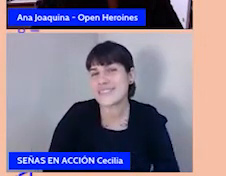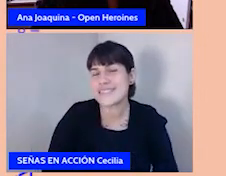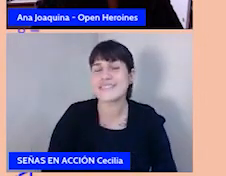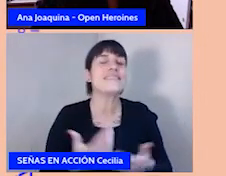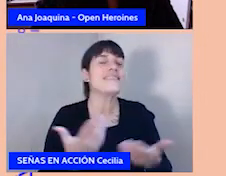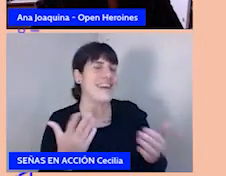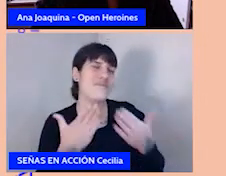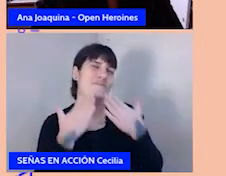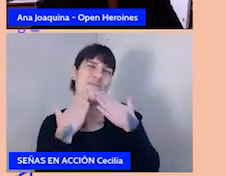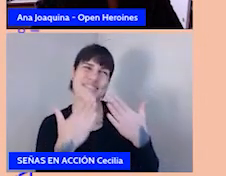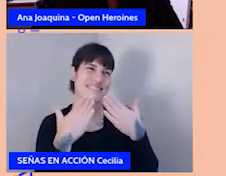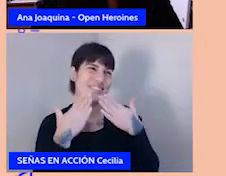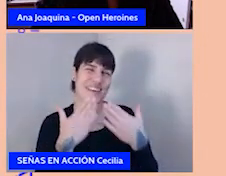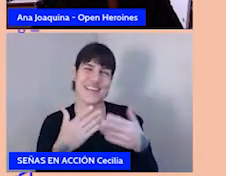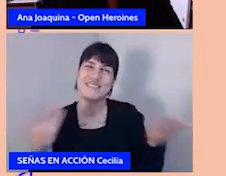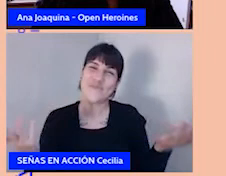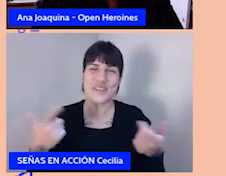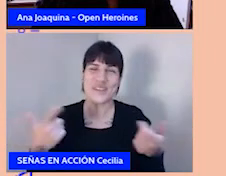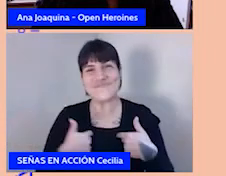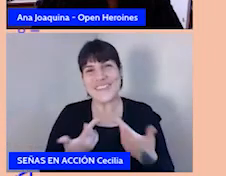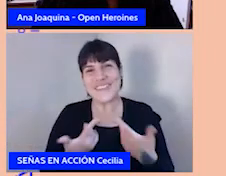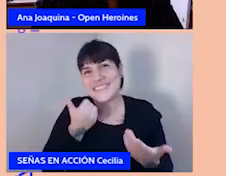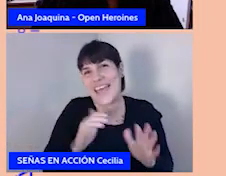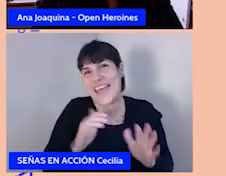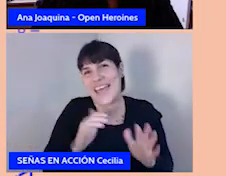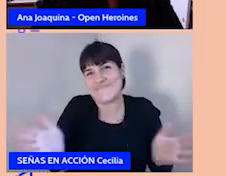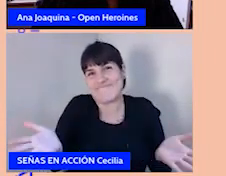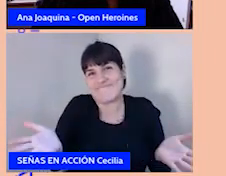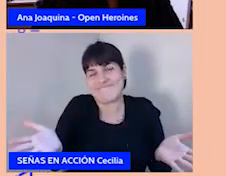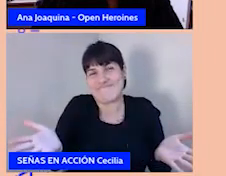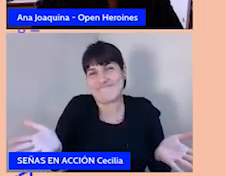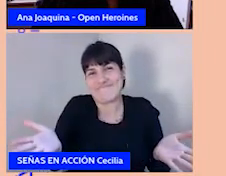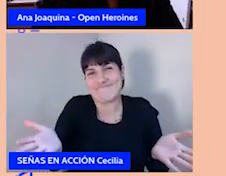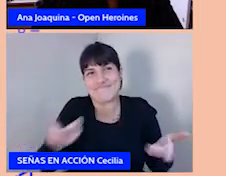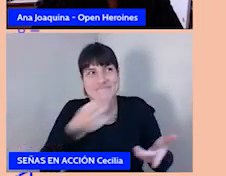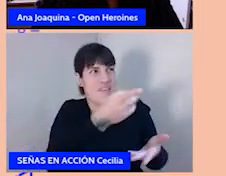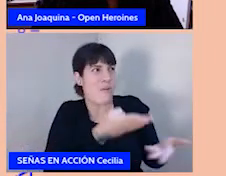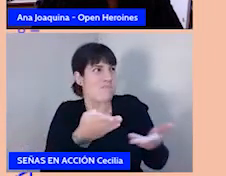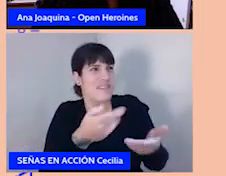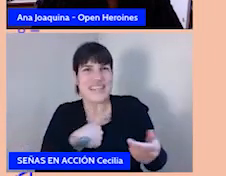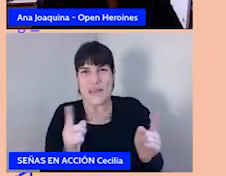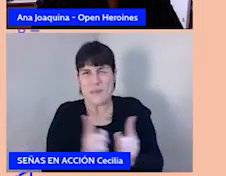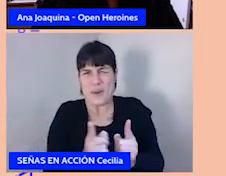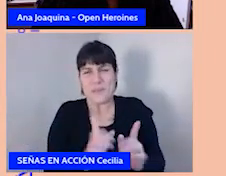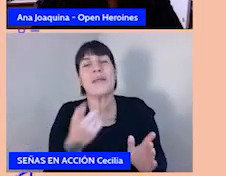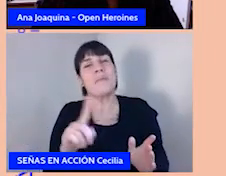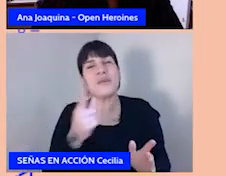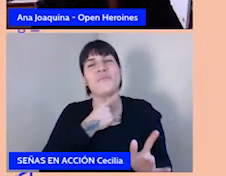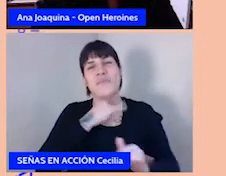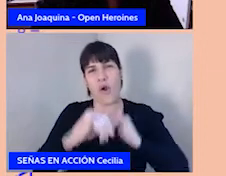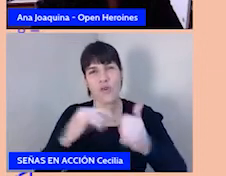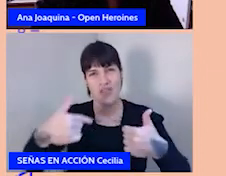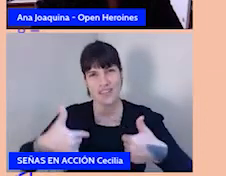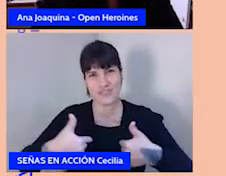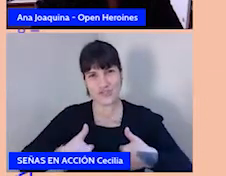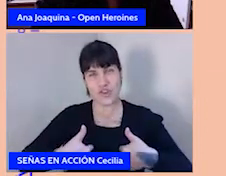Claro, muchísimas gracias. Pues bueno, ya me presentaste brevemente, pero digamos que tengo unos 15